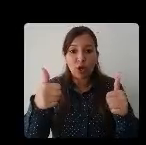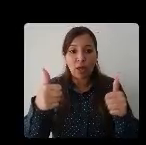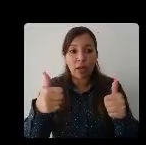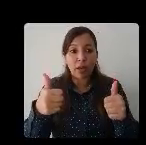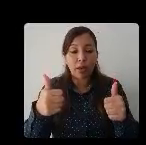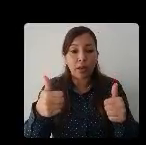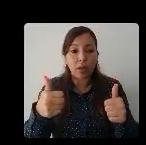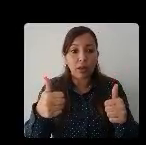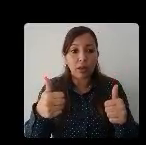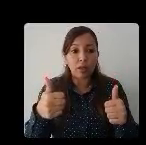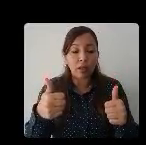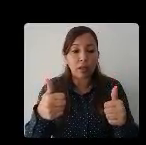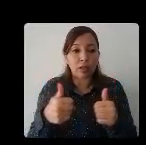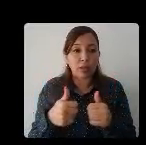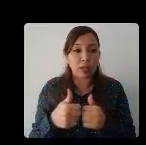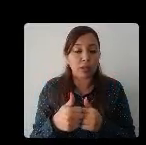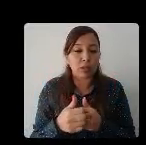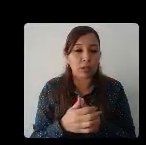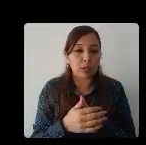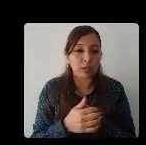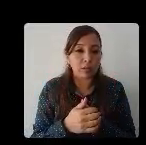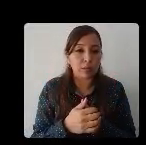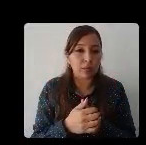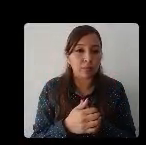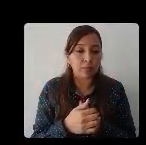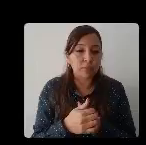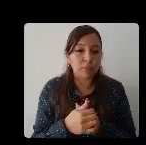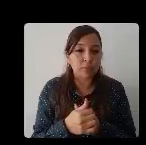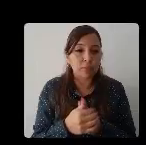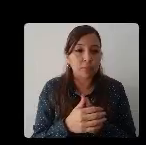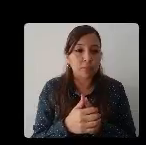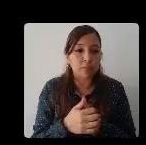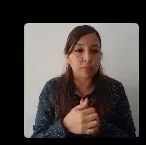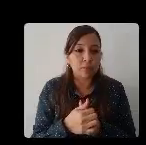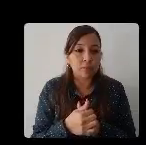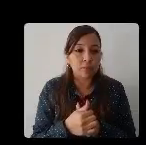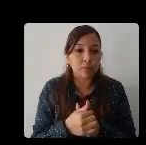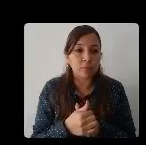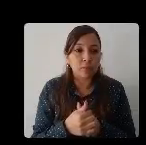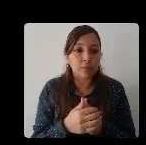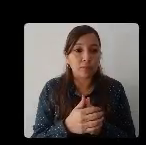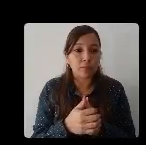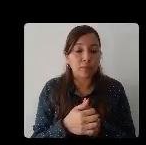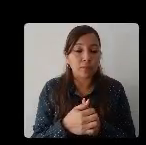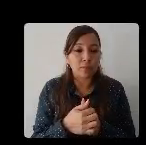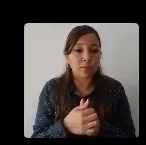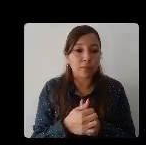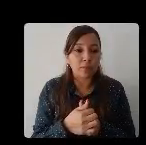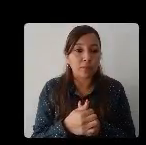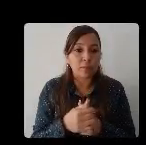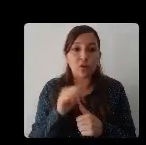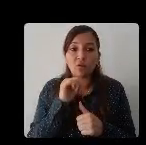trabajos que nos faltaba era implementar o terminar, ¿no? De implementar nuestra sala de descanso.